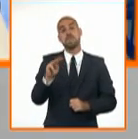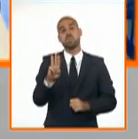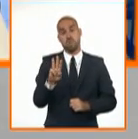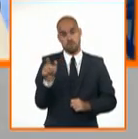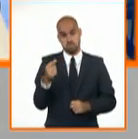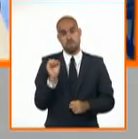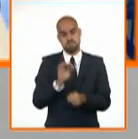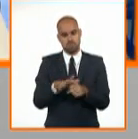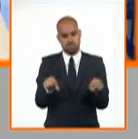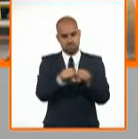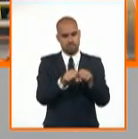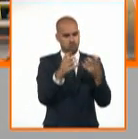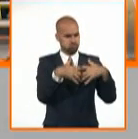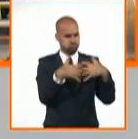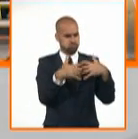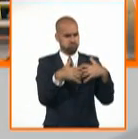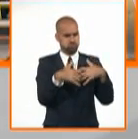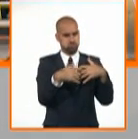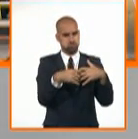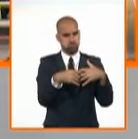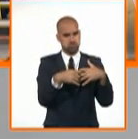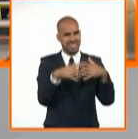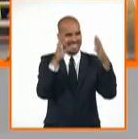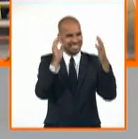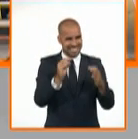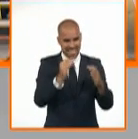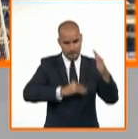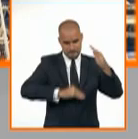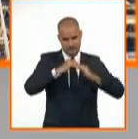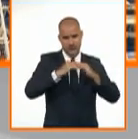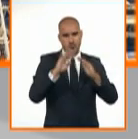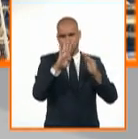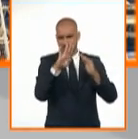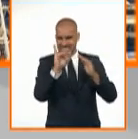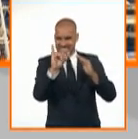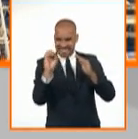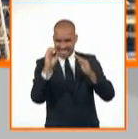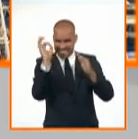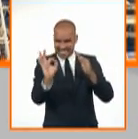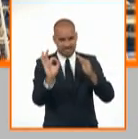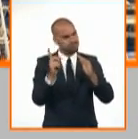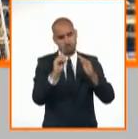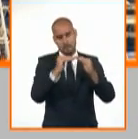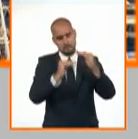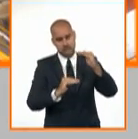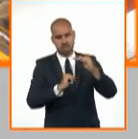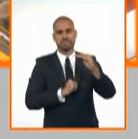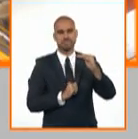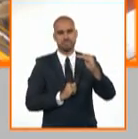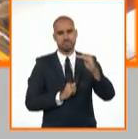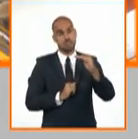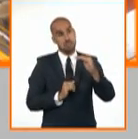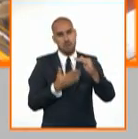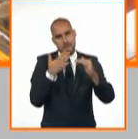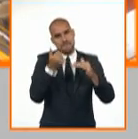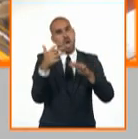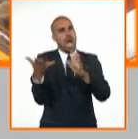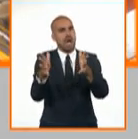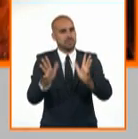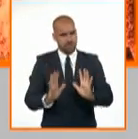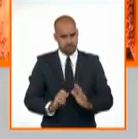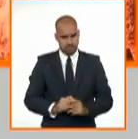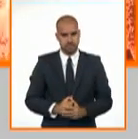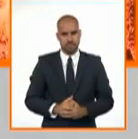no es exactamente los 460 un poco menos para poder tener una mejora también a